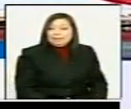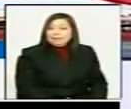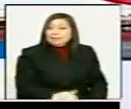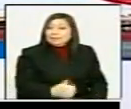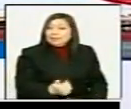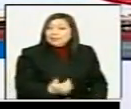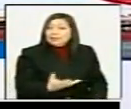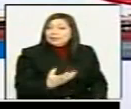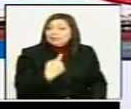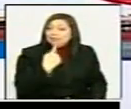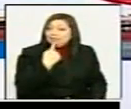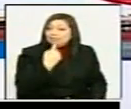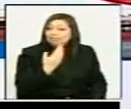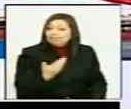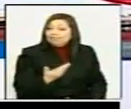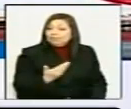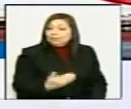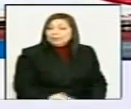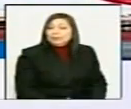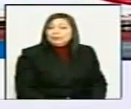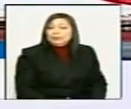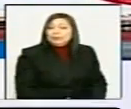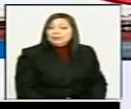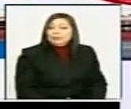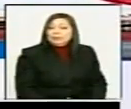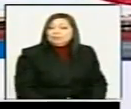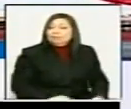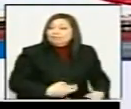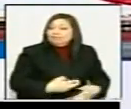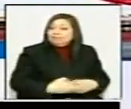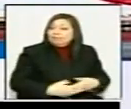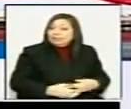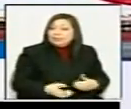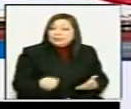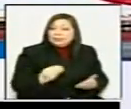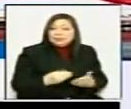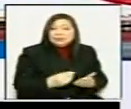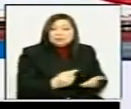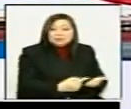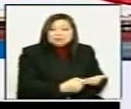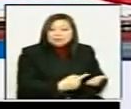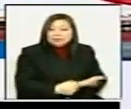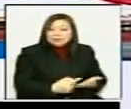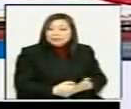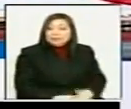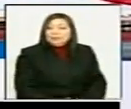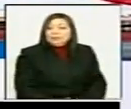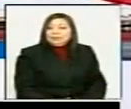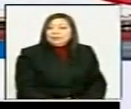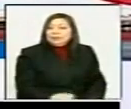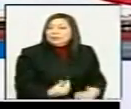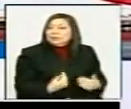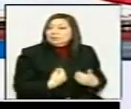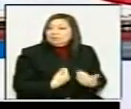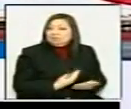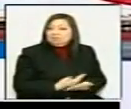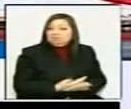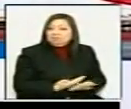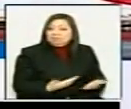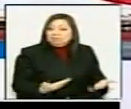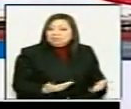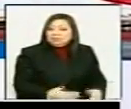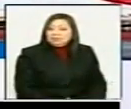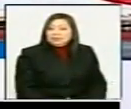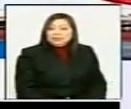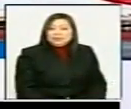Naturalmente que en esas condiciones los procesos de conciliación no tiene mayor